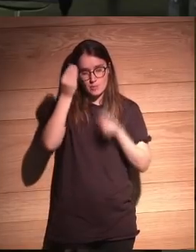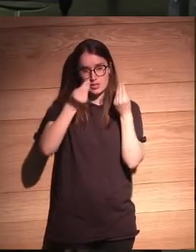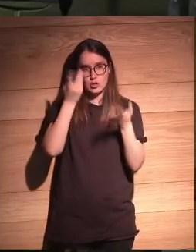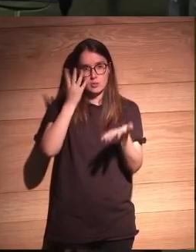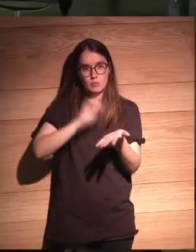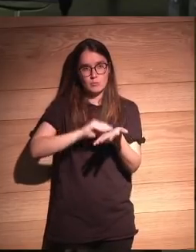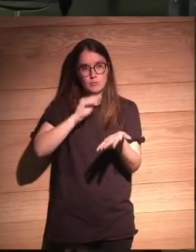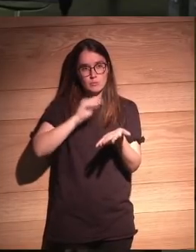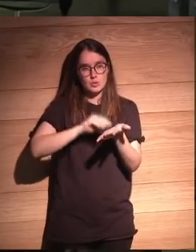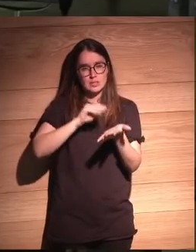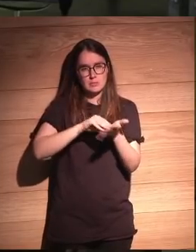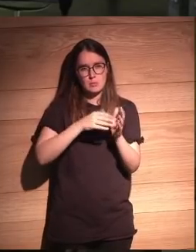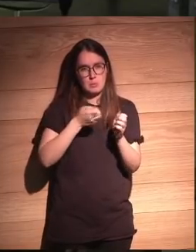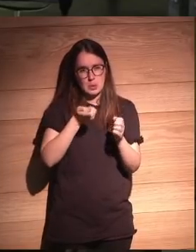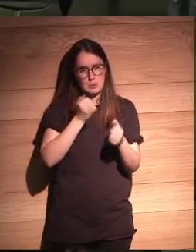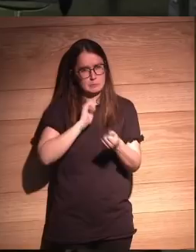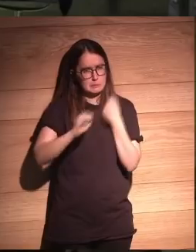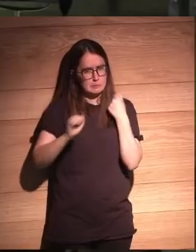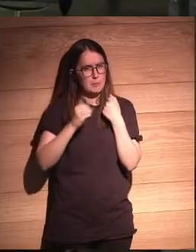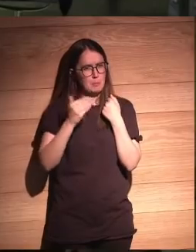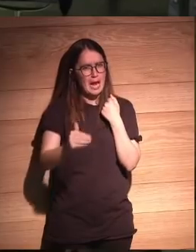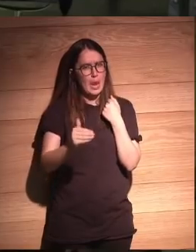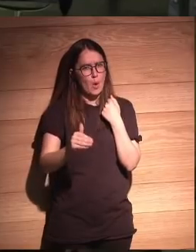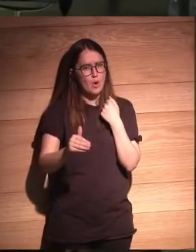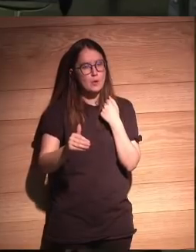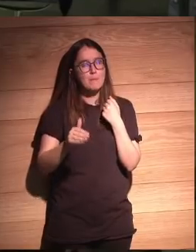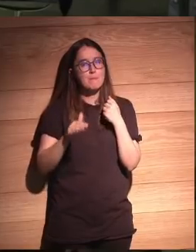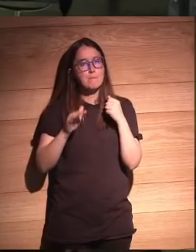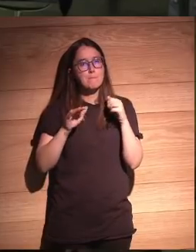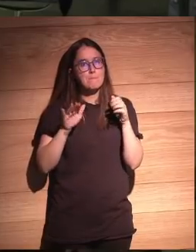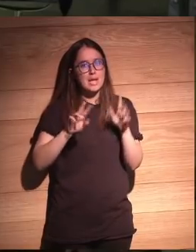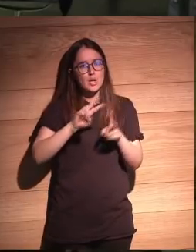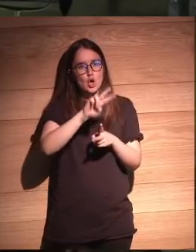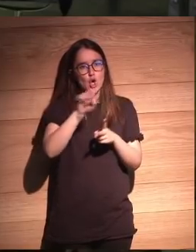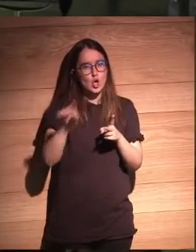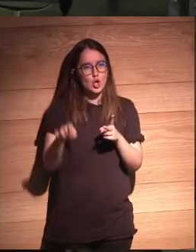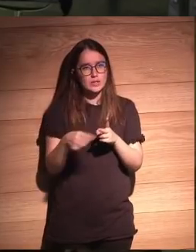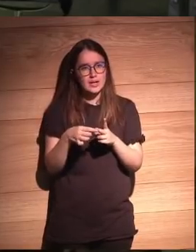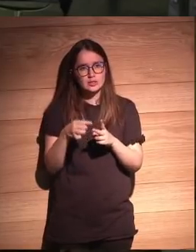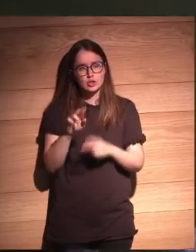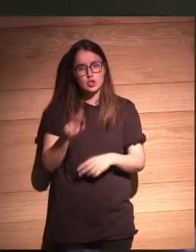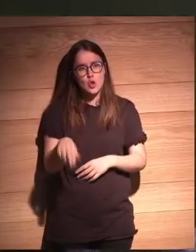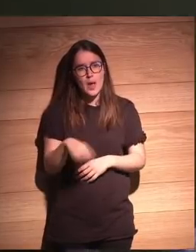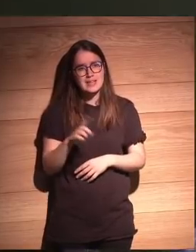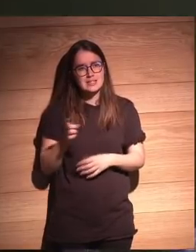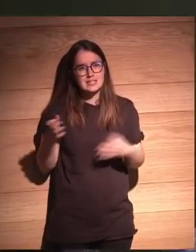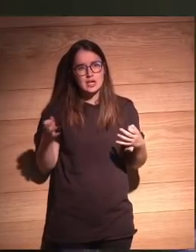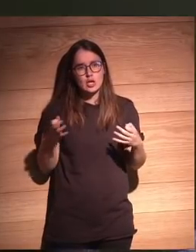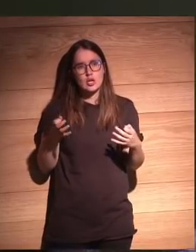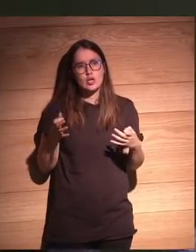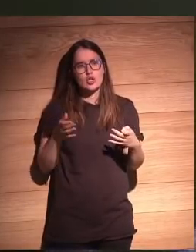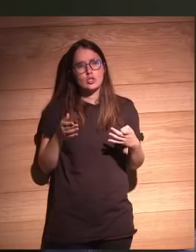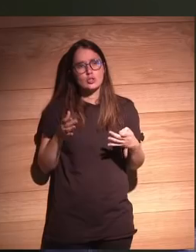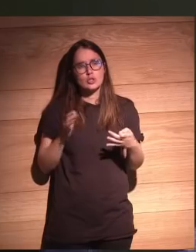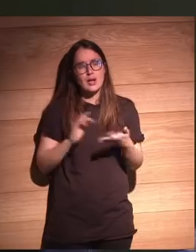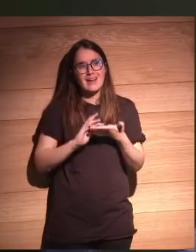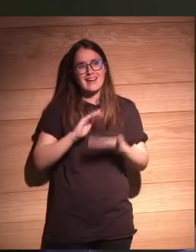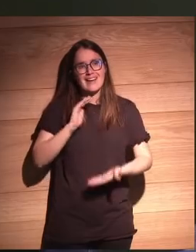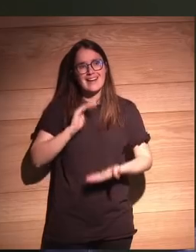están trufadas de maldad, evidentemente, pero otras lo que no son es capaces